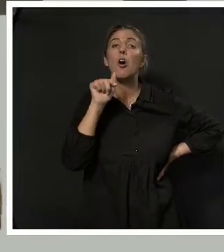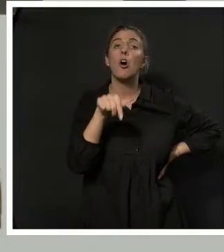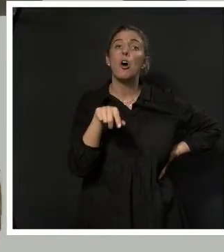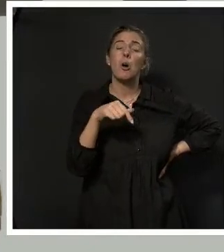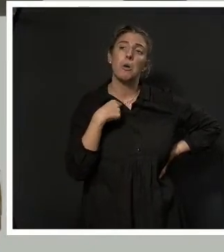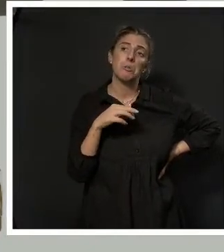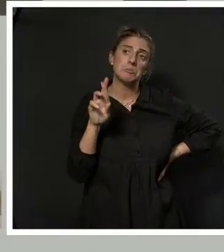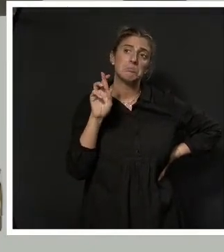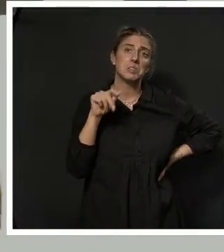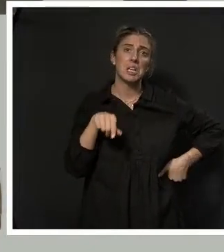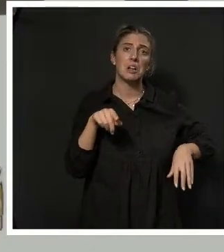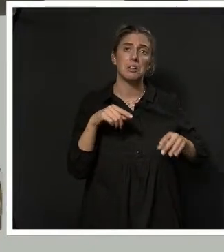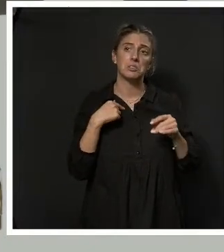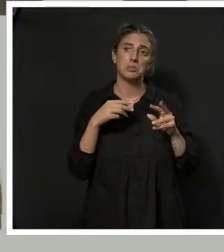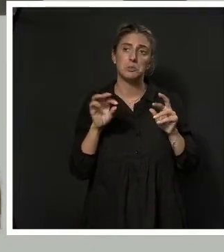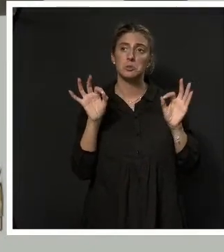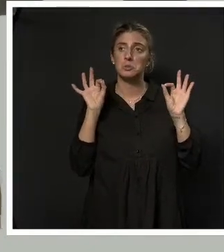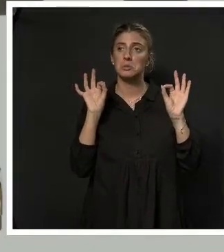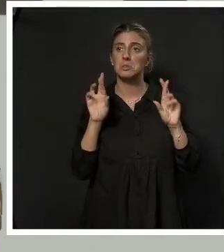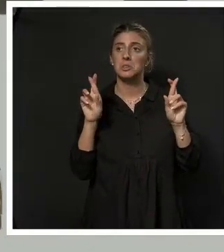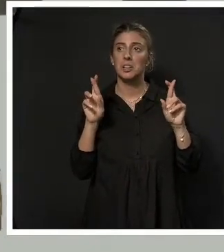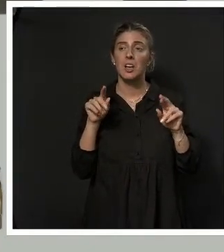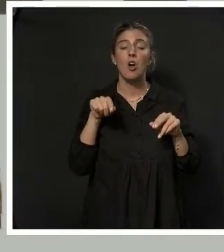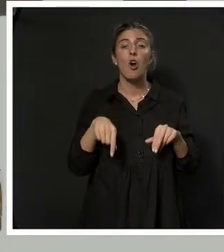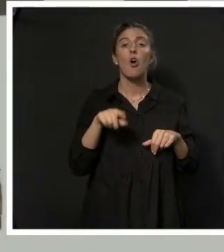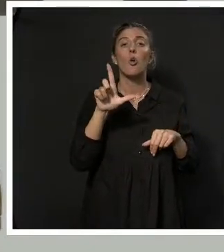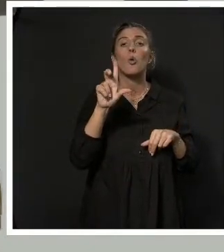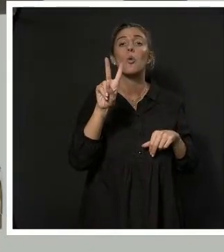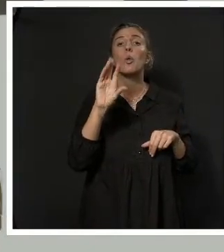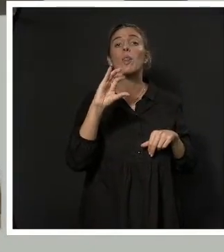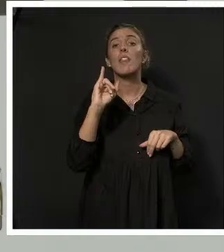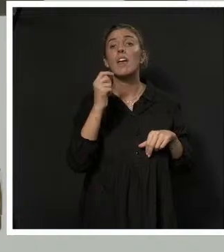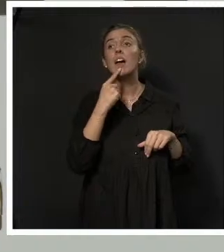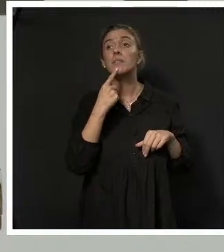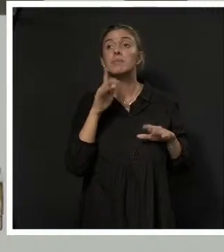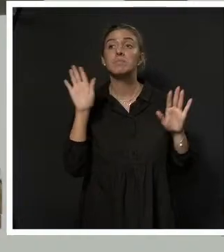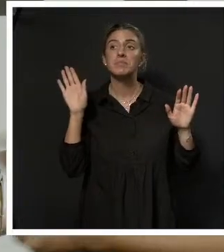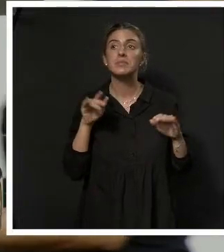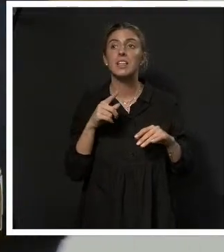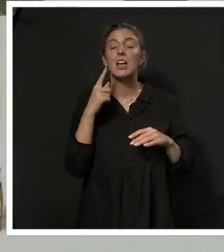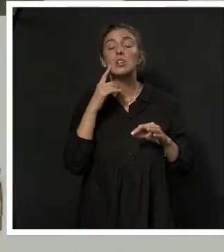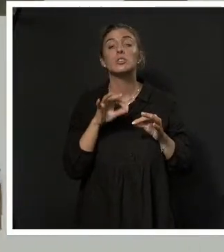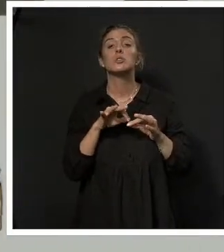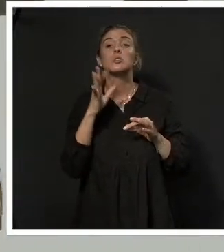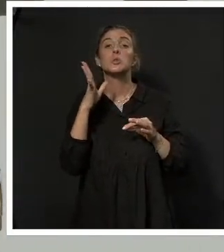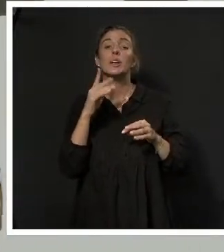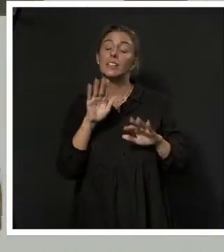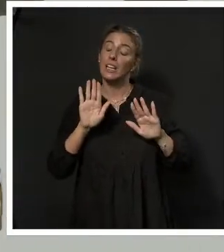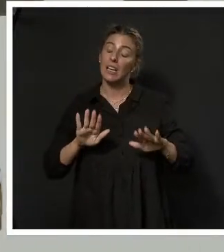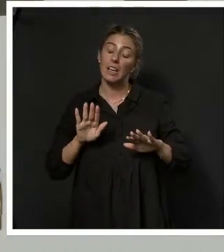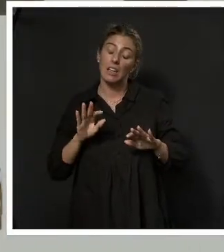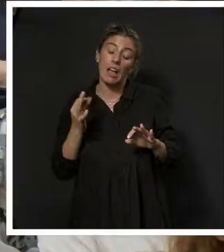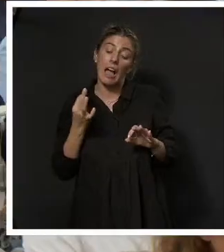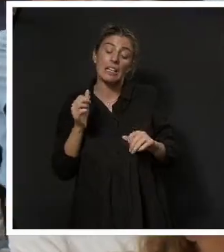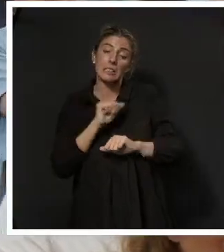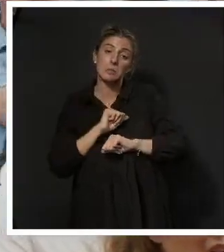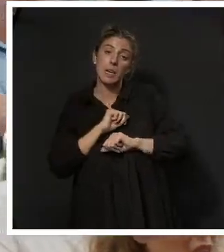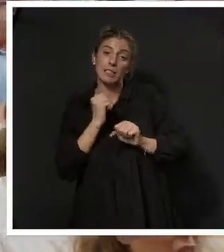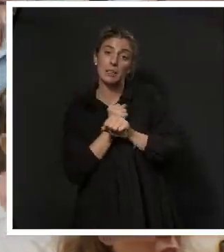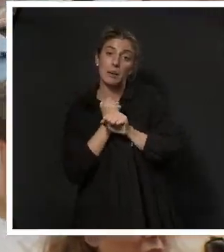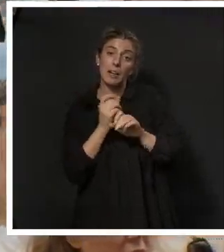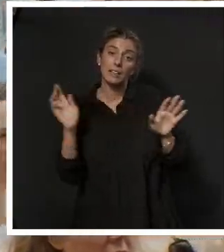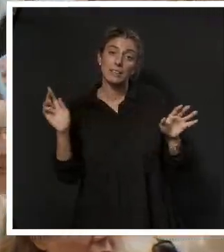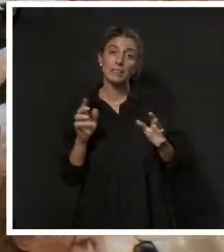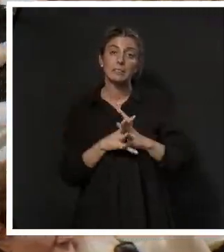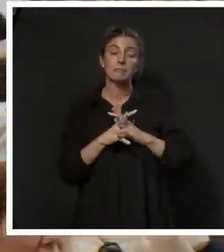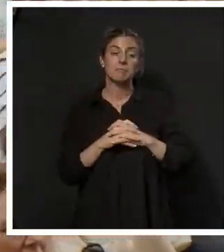que liberamos también como dice Lucía a suerte hay que esperar a trabajar siempre